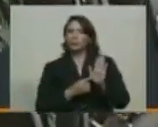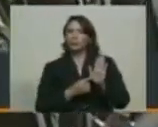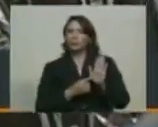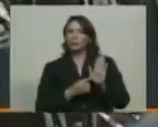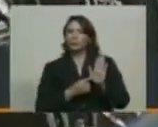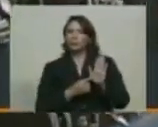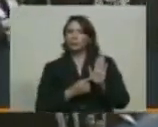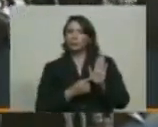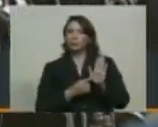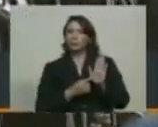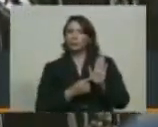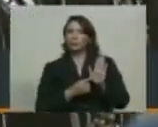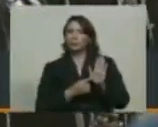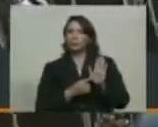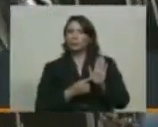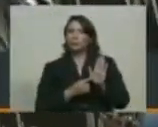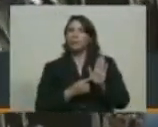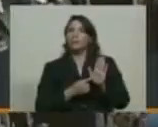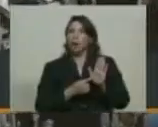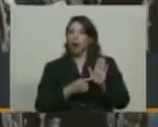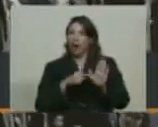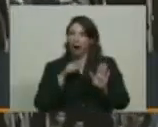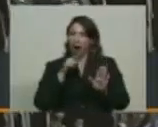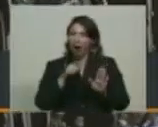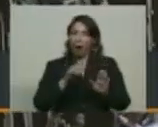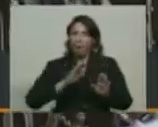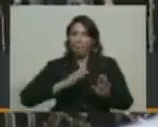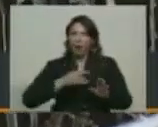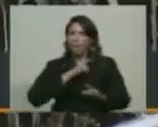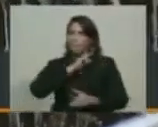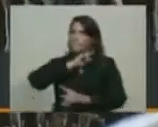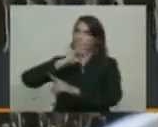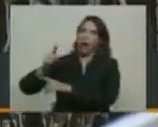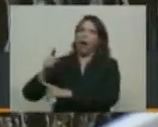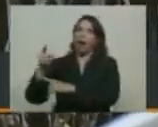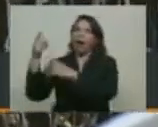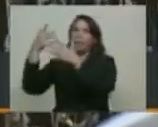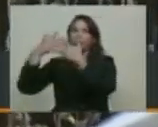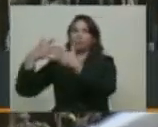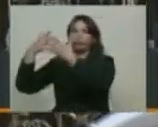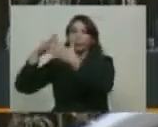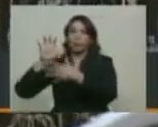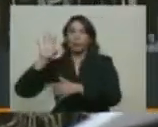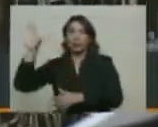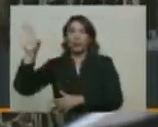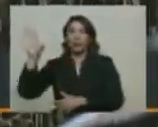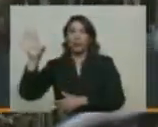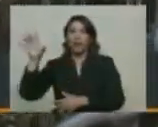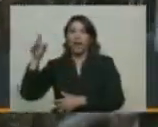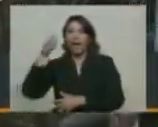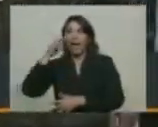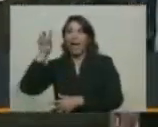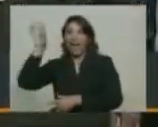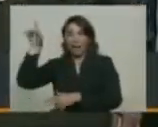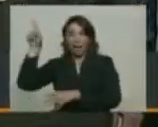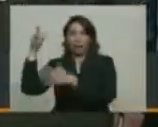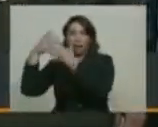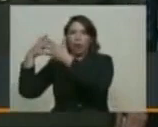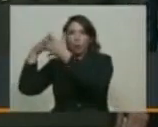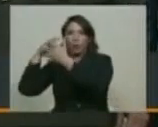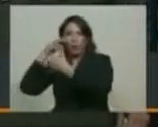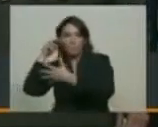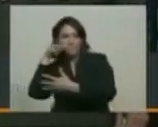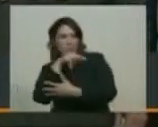a los intereses imperialistas que ponen sus ojos sobre nuestra riqueza y que creen,